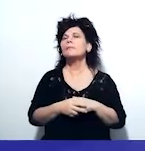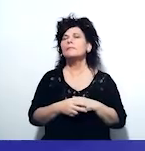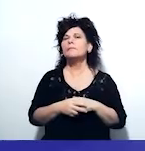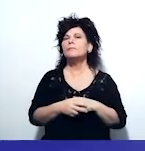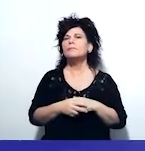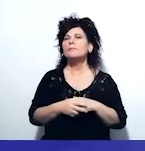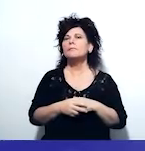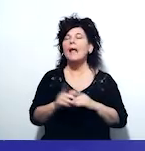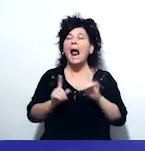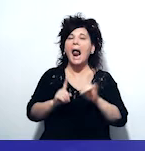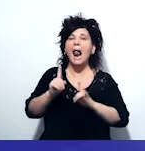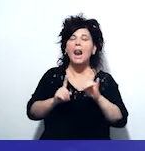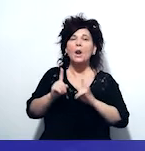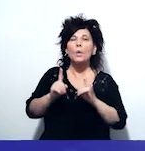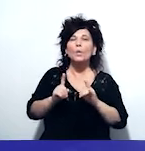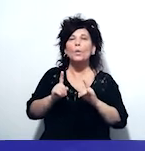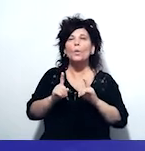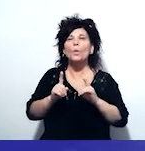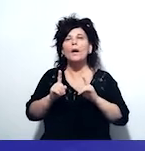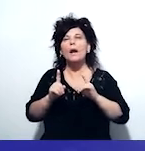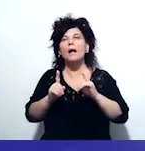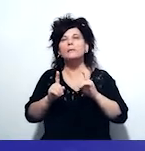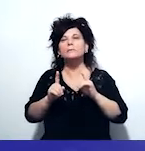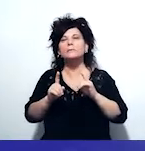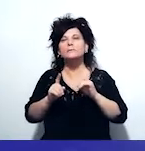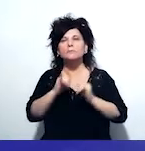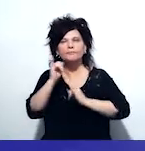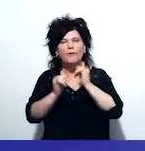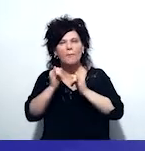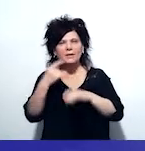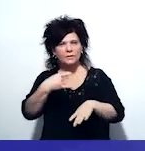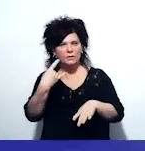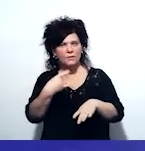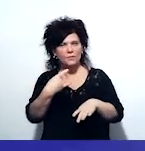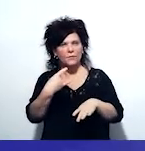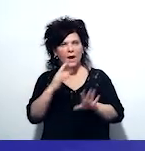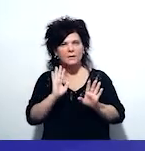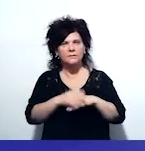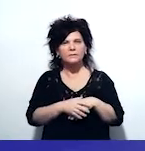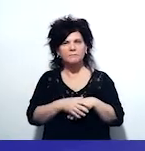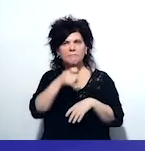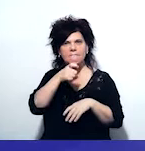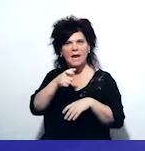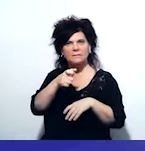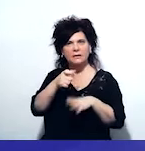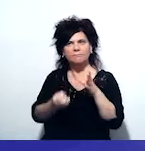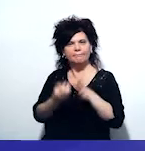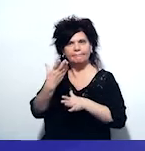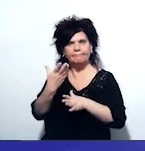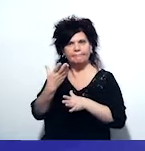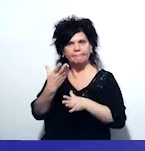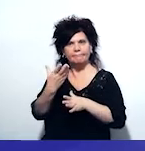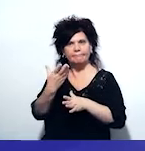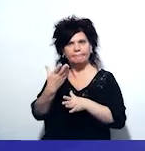Algunas nociones sobre fake news o noticias falsas son mensajes producidos